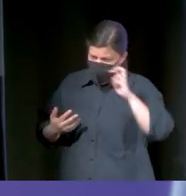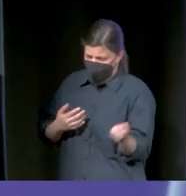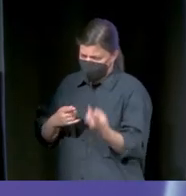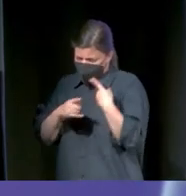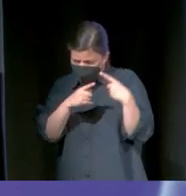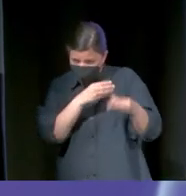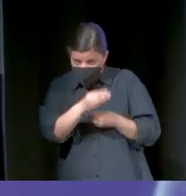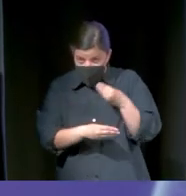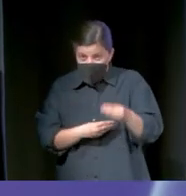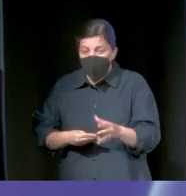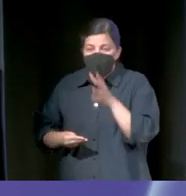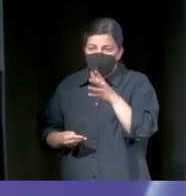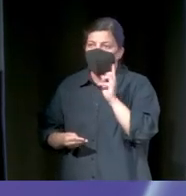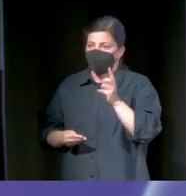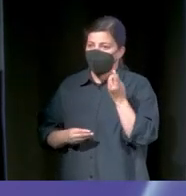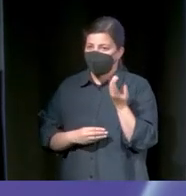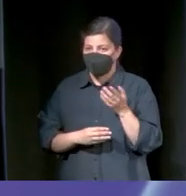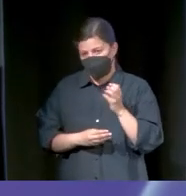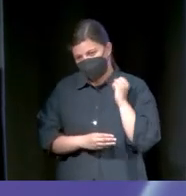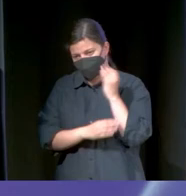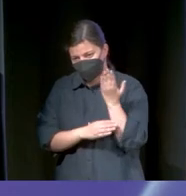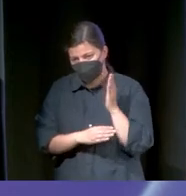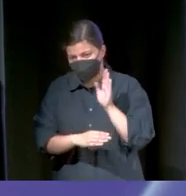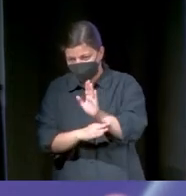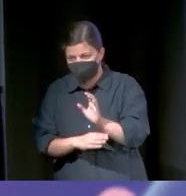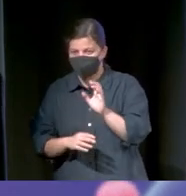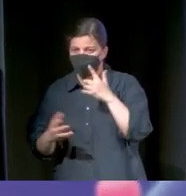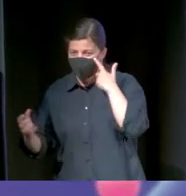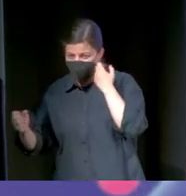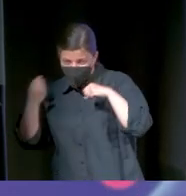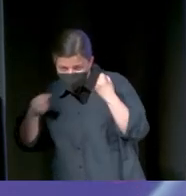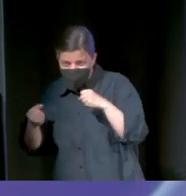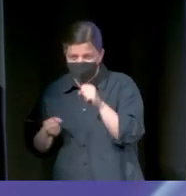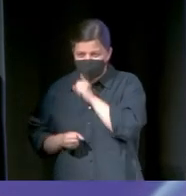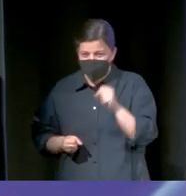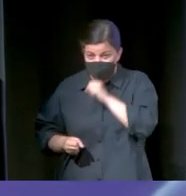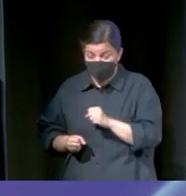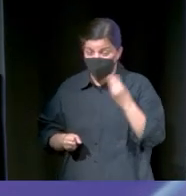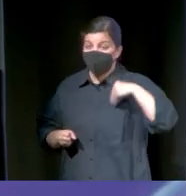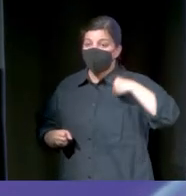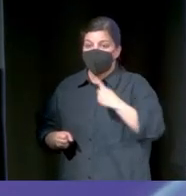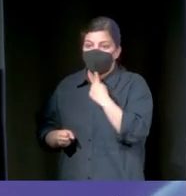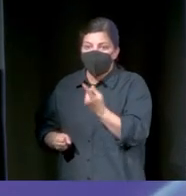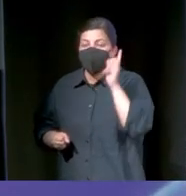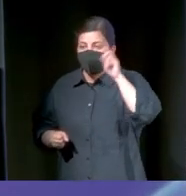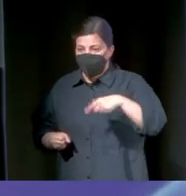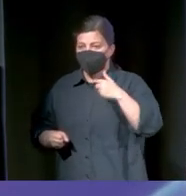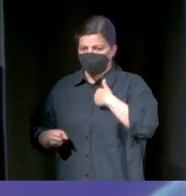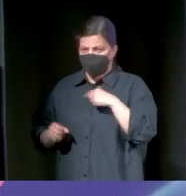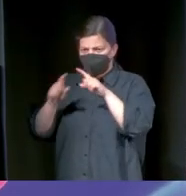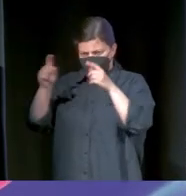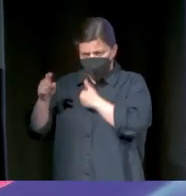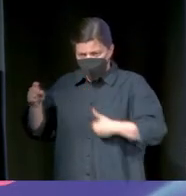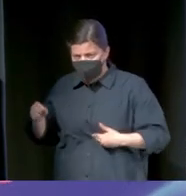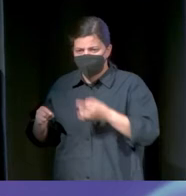porque hago muchas cosas o sea no solamente presento actuó canto y luego proceso como ha dicho también soy empresaria